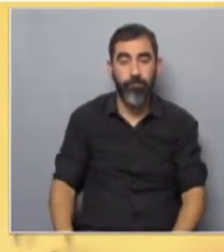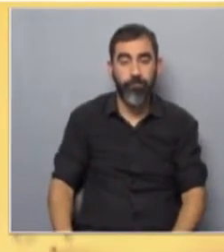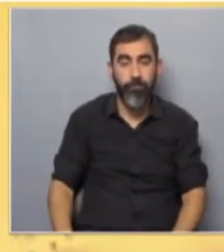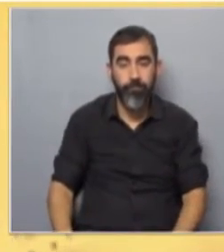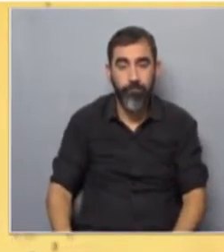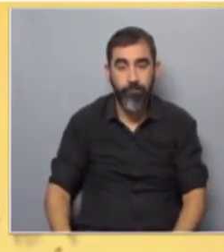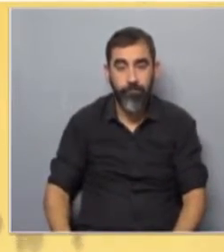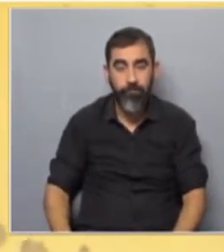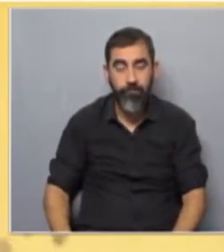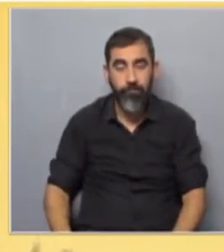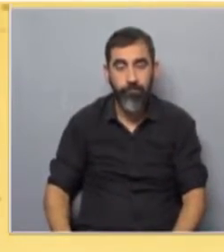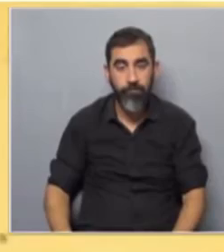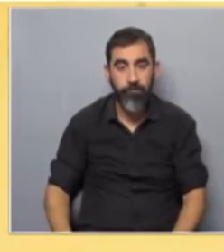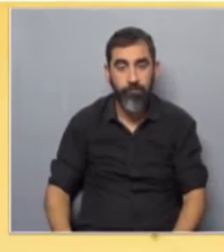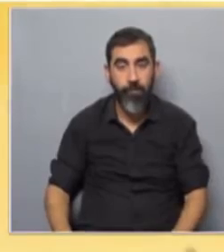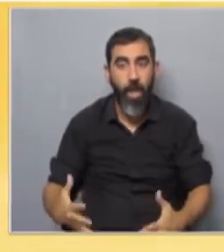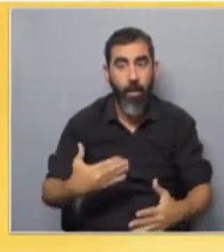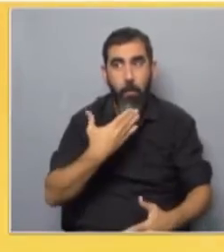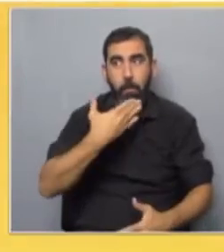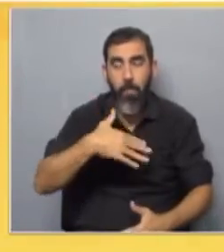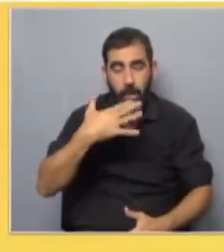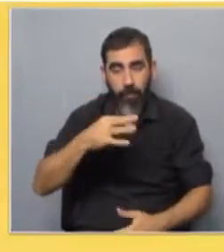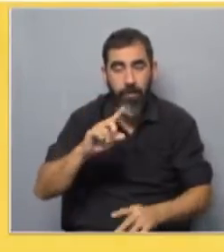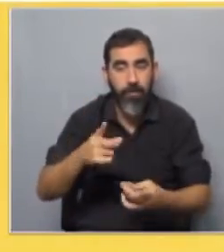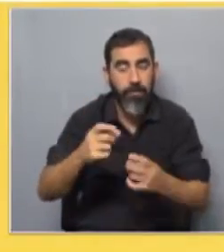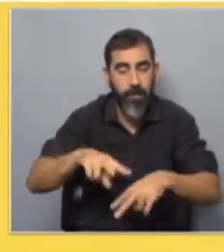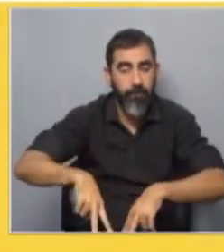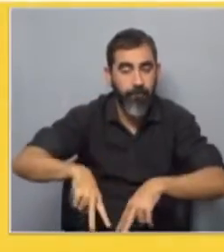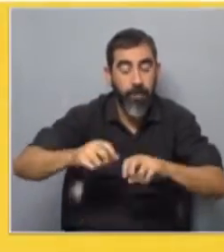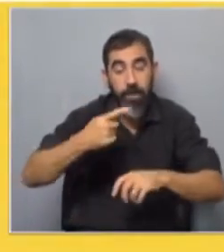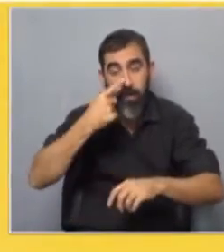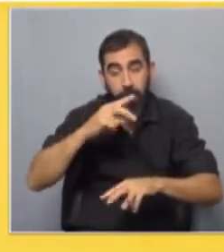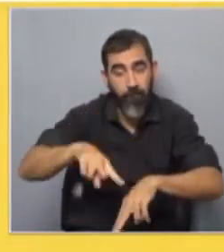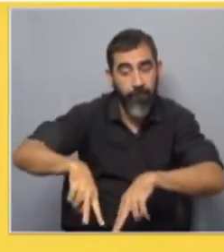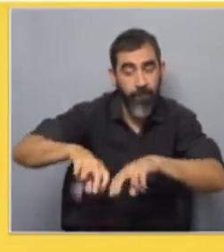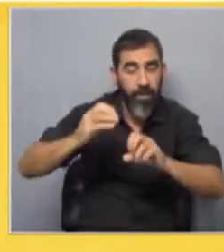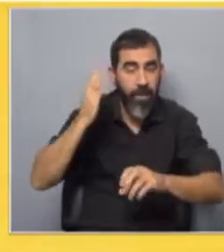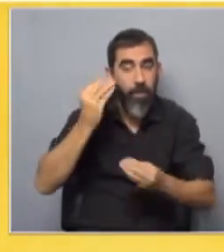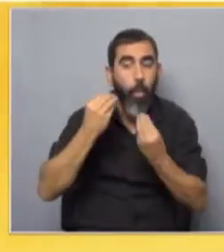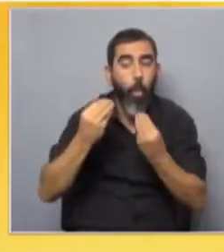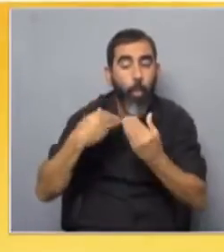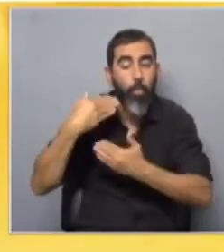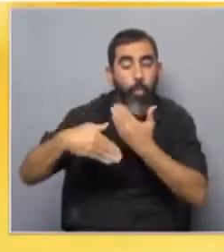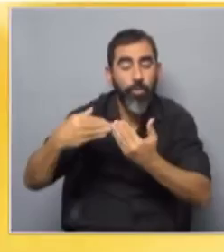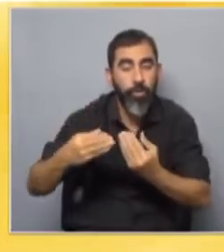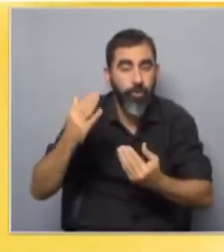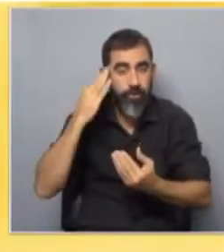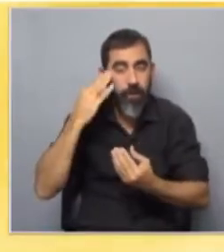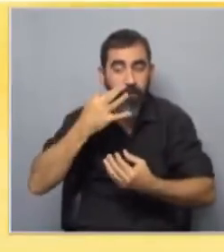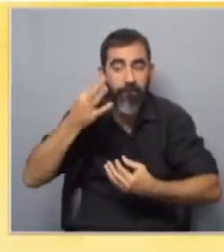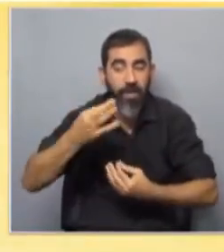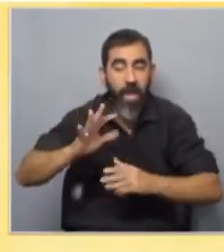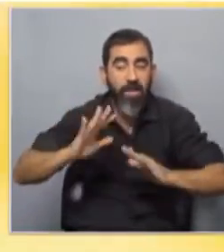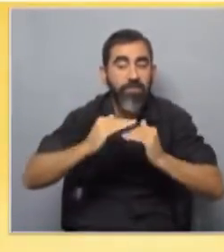realmente algo que impresiona, y que interesa muchísimo saber cuál fue el procesamiento para llegar a